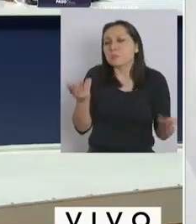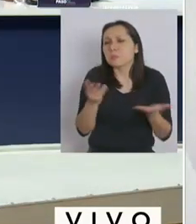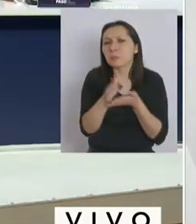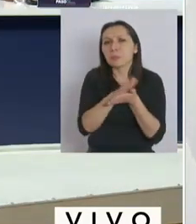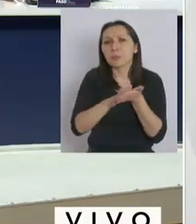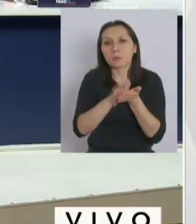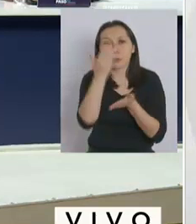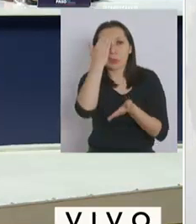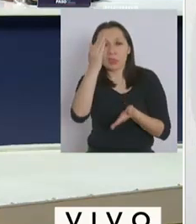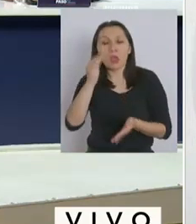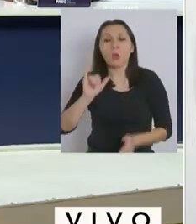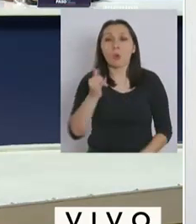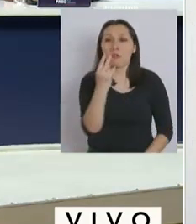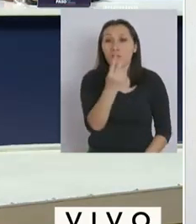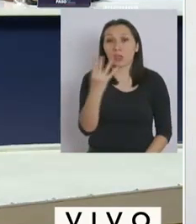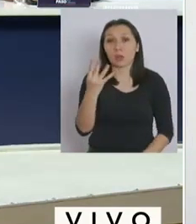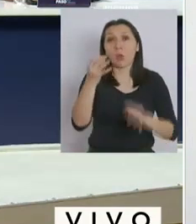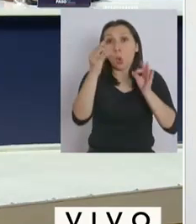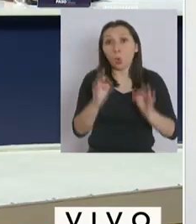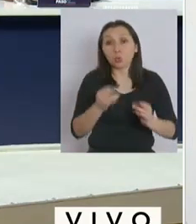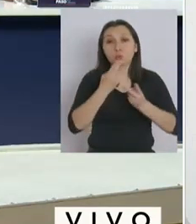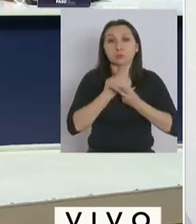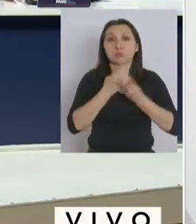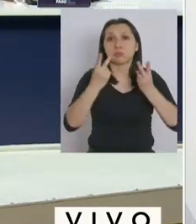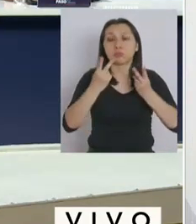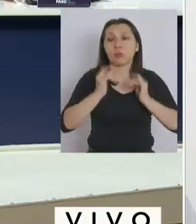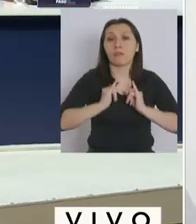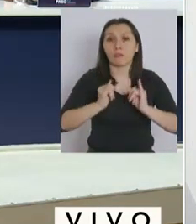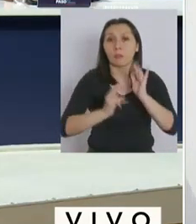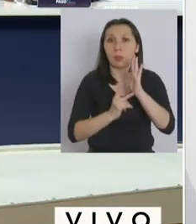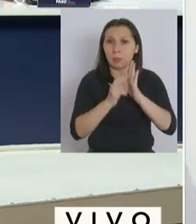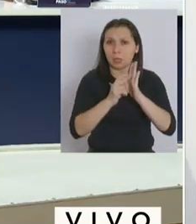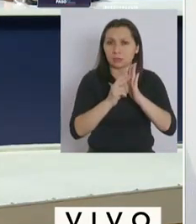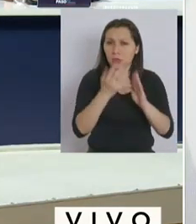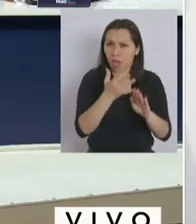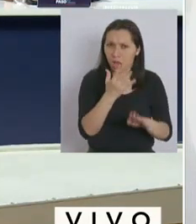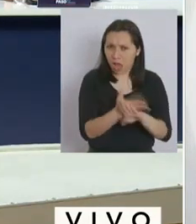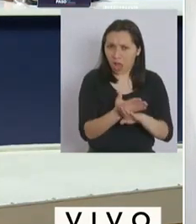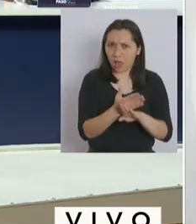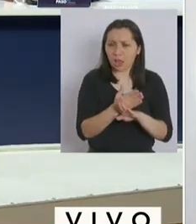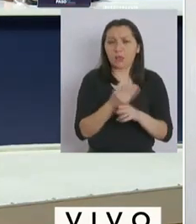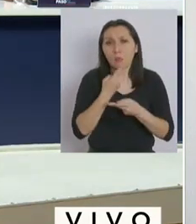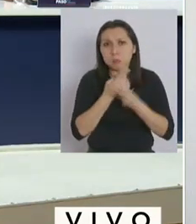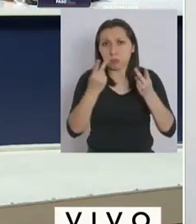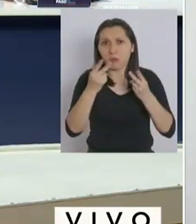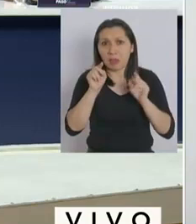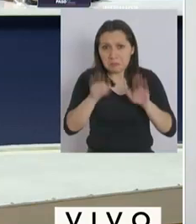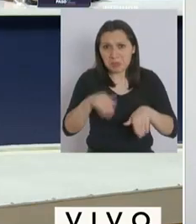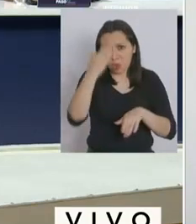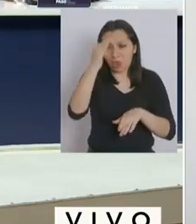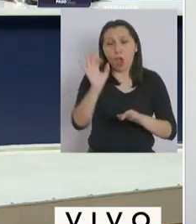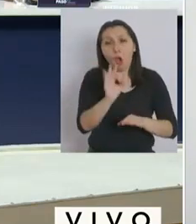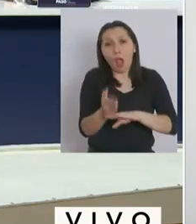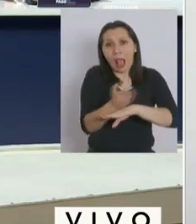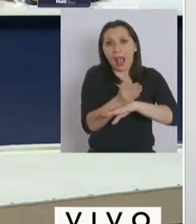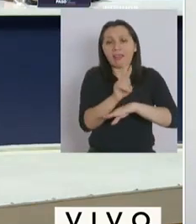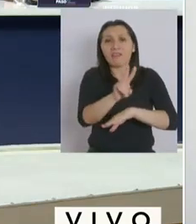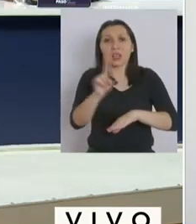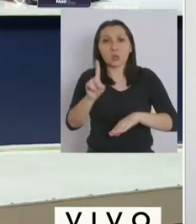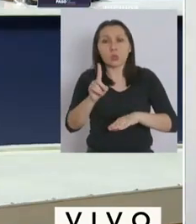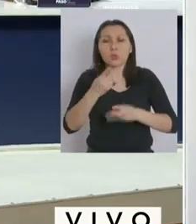día jueves 24 es un día donde ustedes dan a conocer novedades en el paso a paso. ¿Van a haber novedades hasta ese día o, por ejemplo, hasta el día lunes van a haber